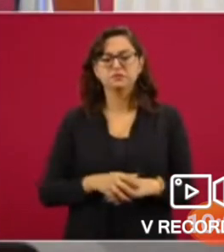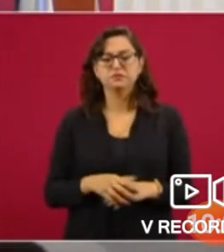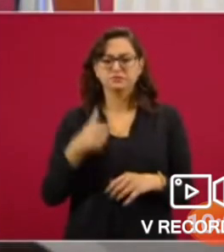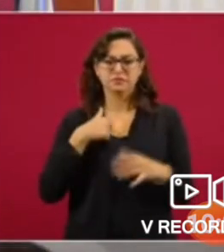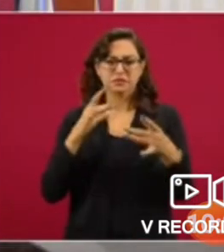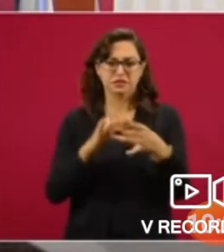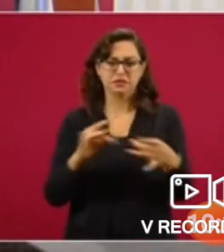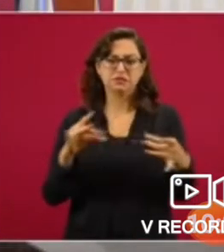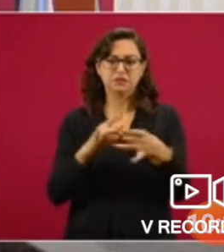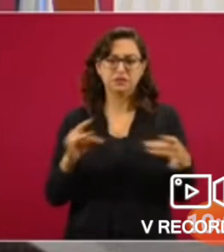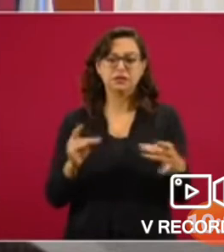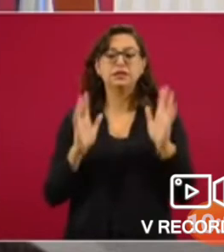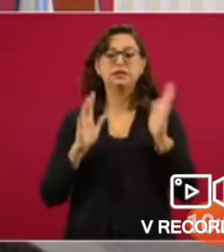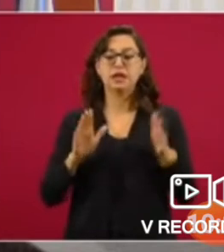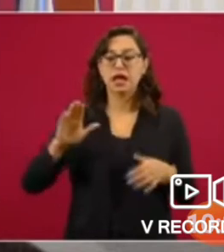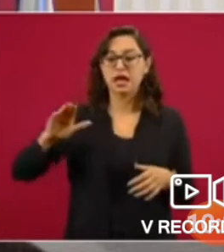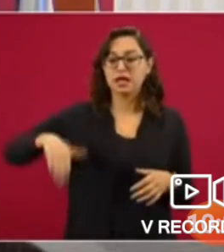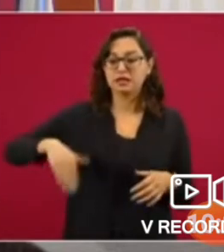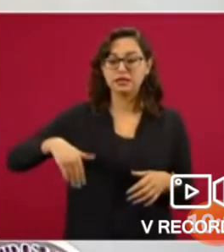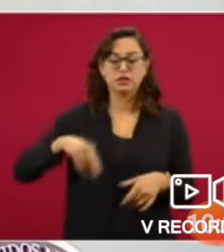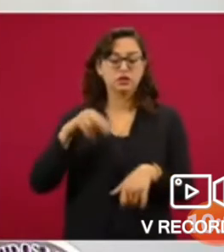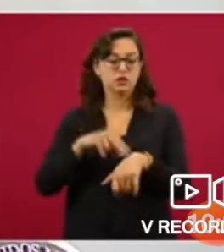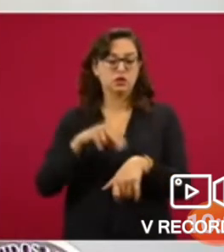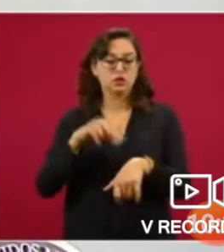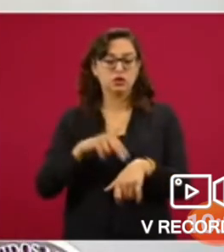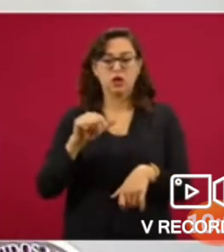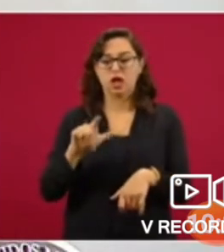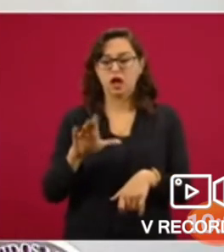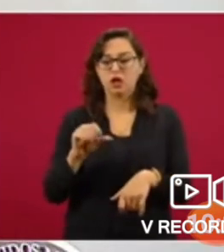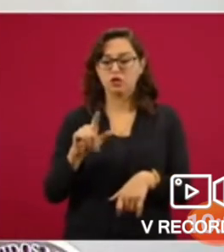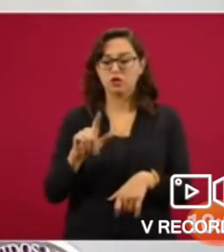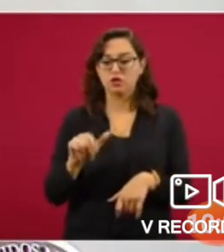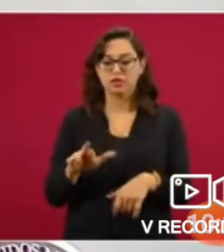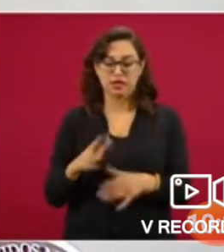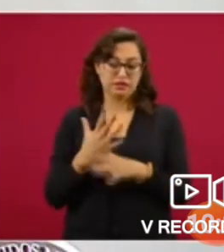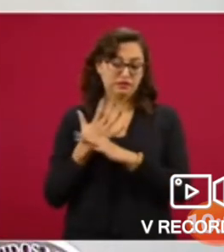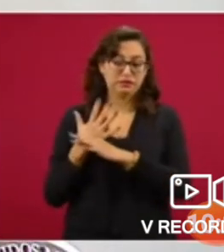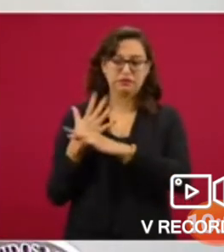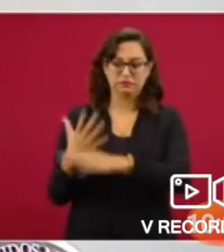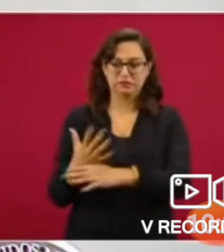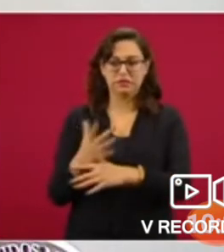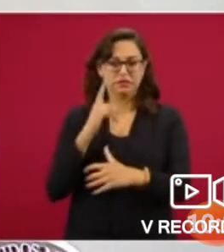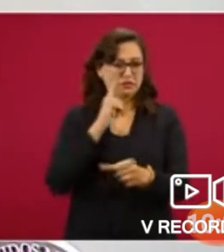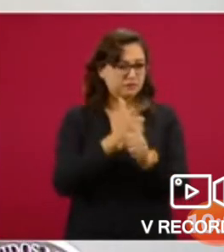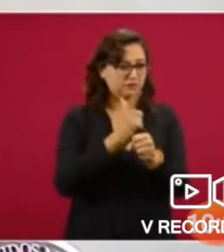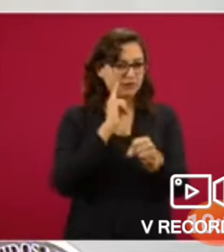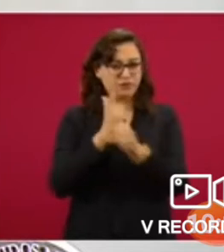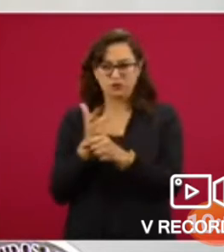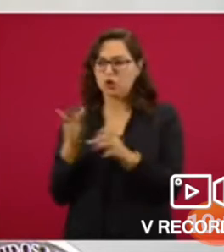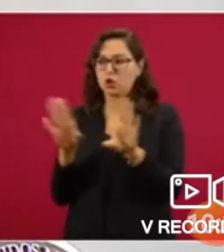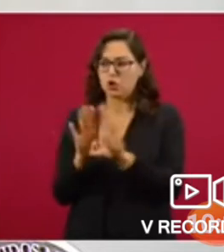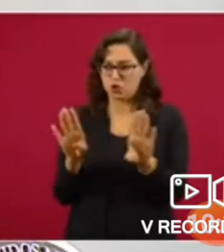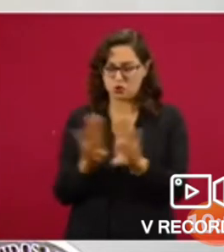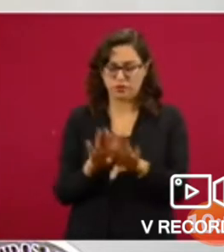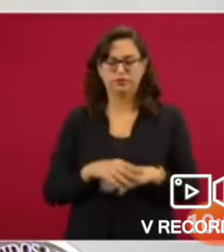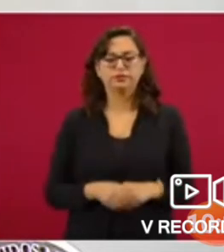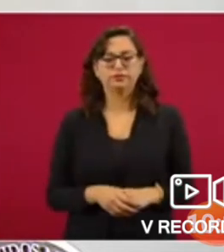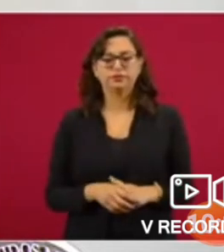lo que ha explicado el doctor Alcocer sobre la dictaminación y la identificación de casos por asociación